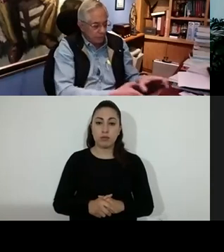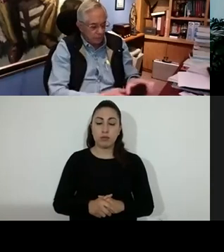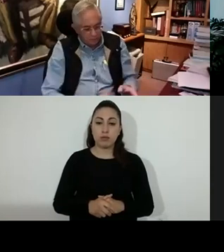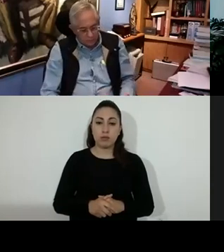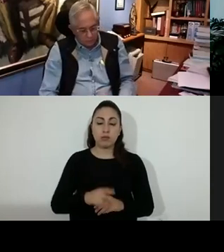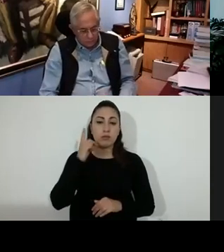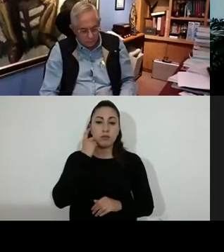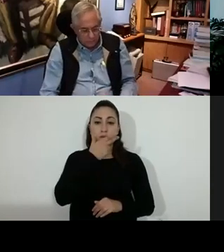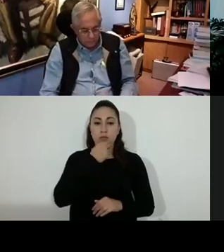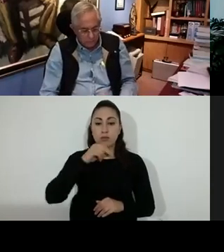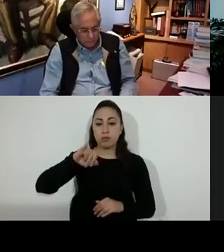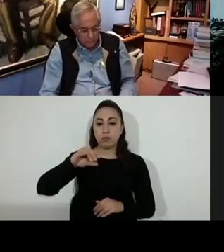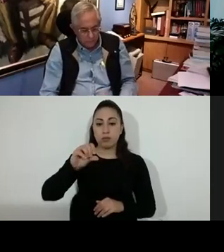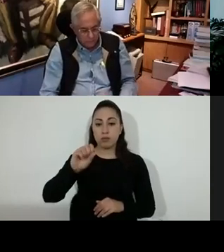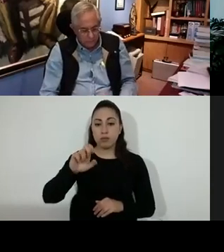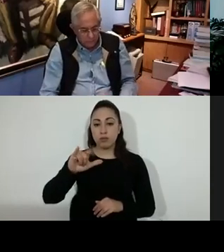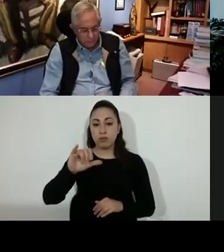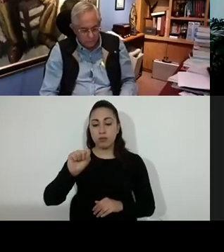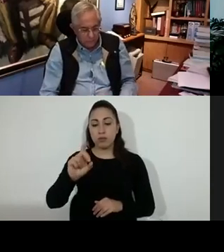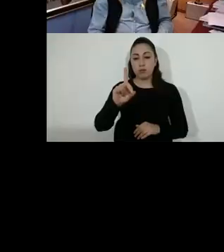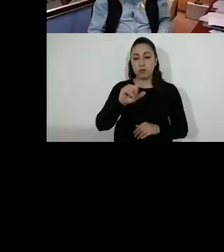Diputado José Luis Rodríguez Díaz de León.